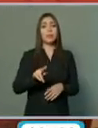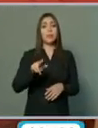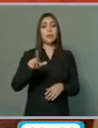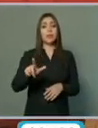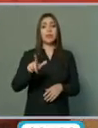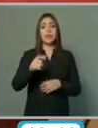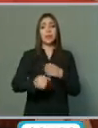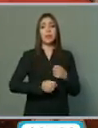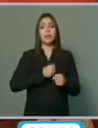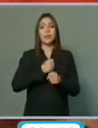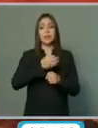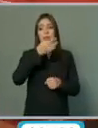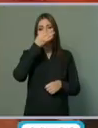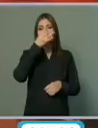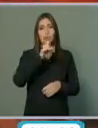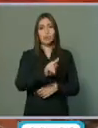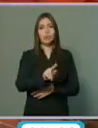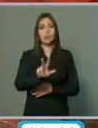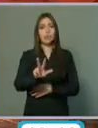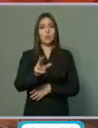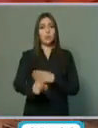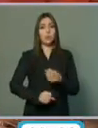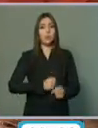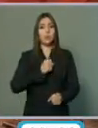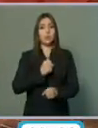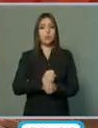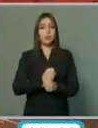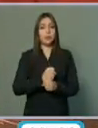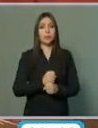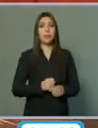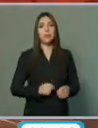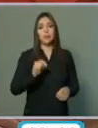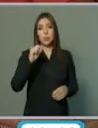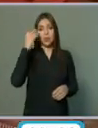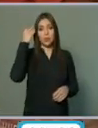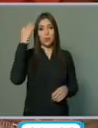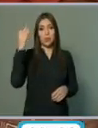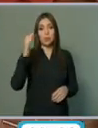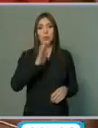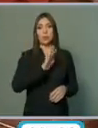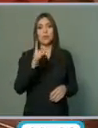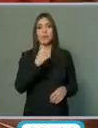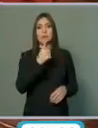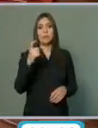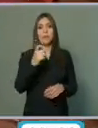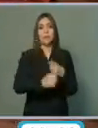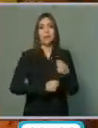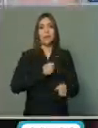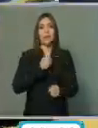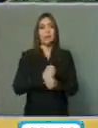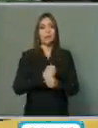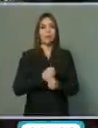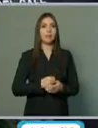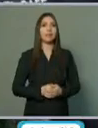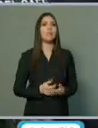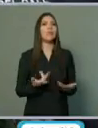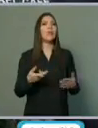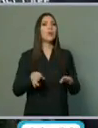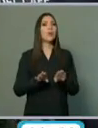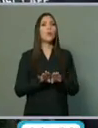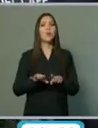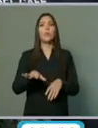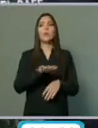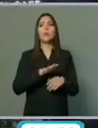años, vamos para 88 años. ya van para el siglo en unos pocos años. Pocos años más y ya llegamos al siglo. Oiga, ¿y cómo fue que se